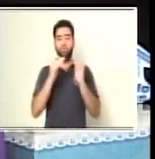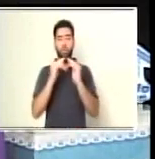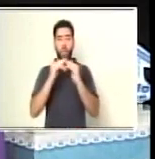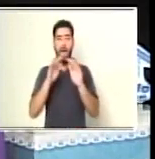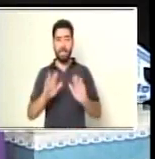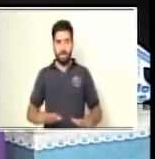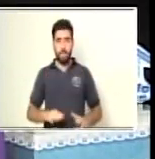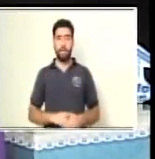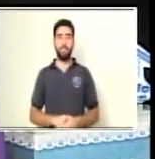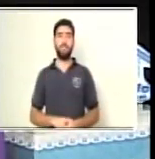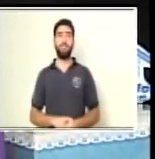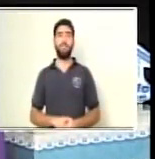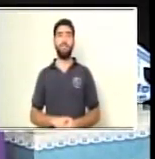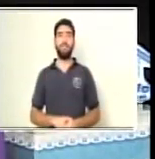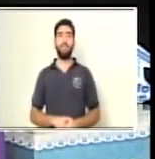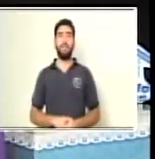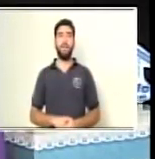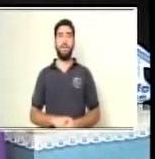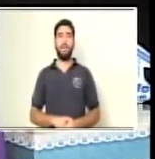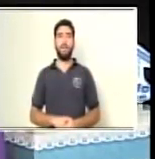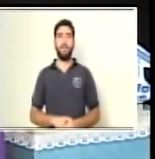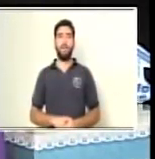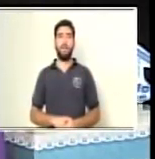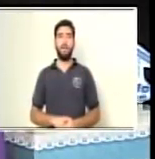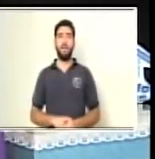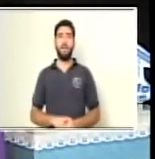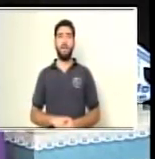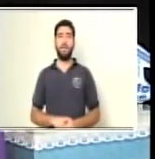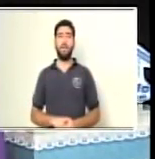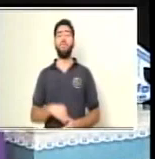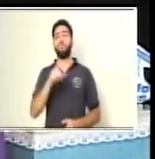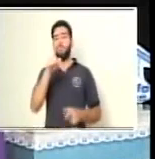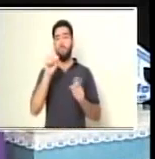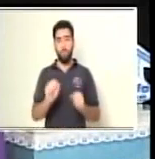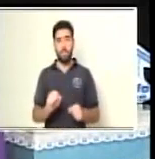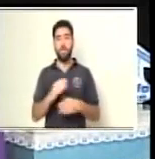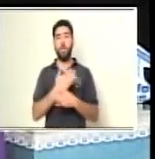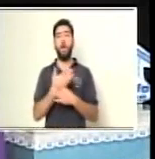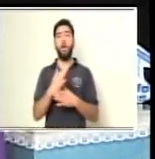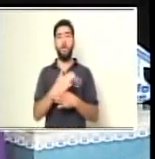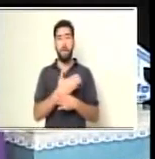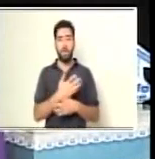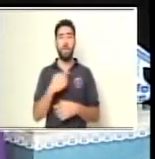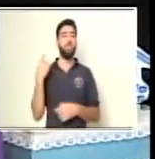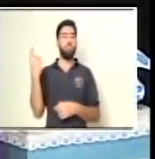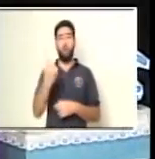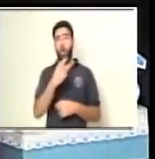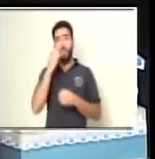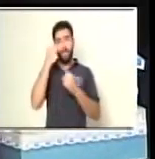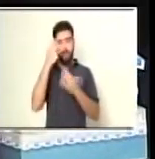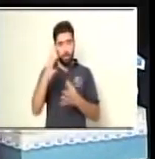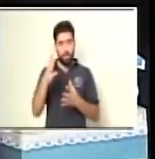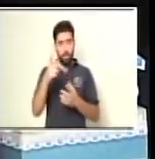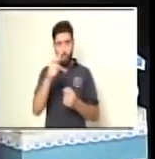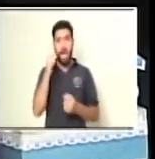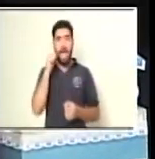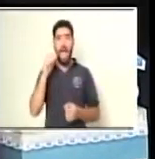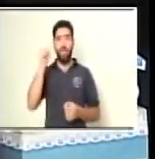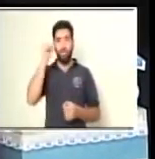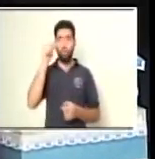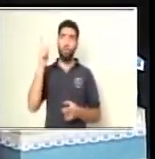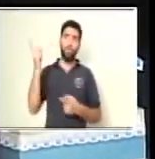Puedes compartir. toda esta información con un adulto a